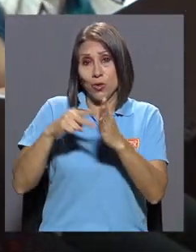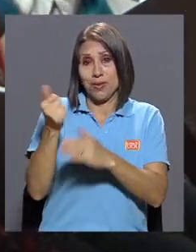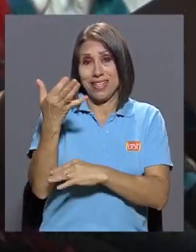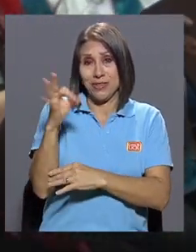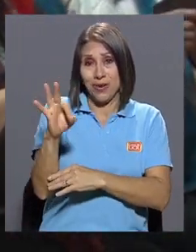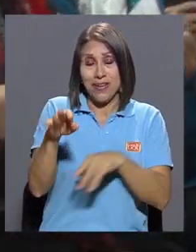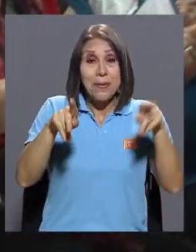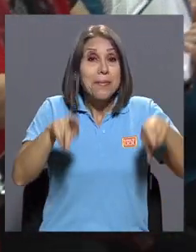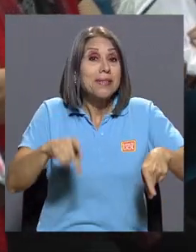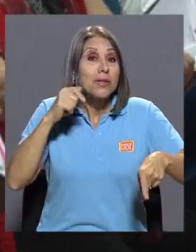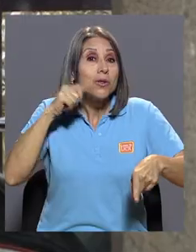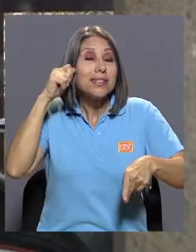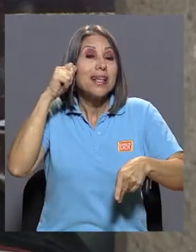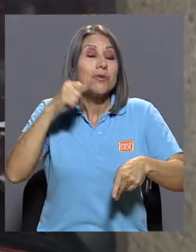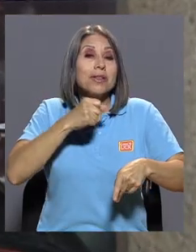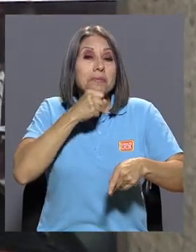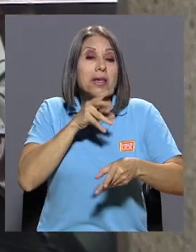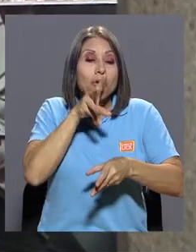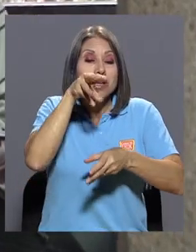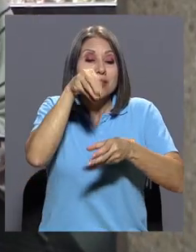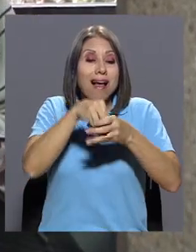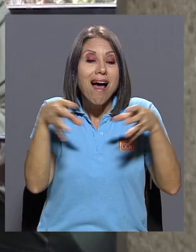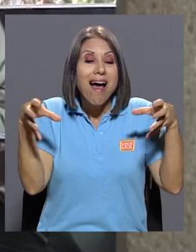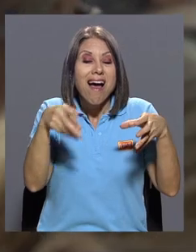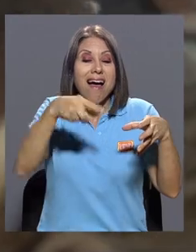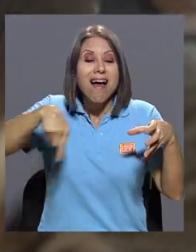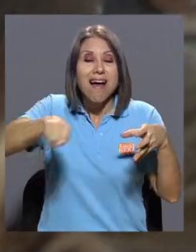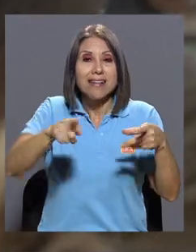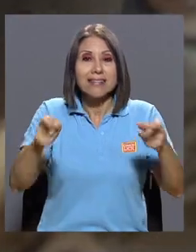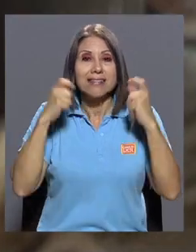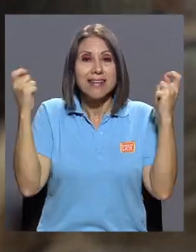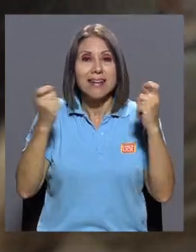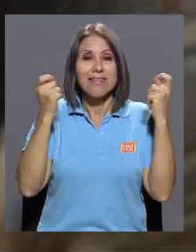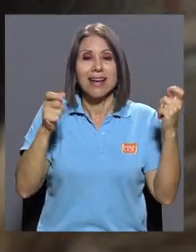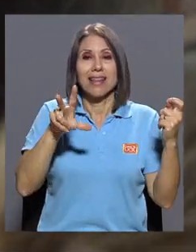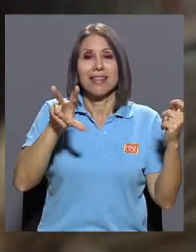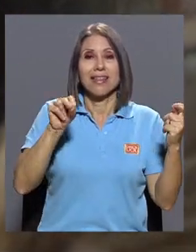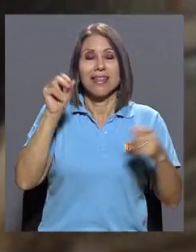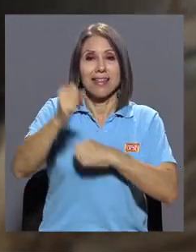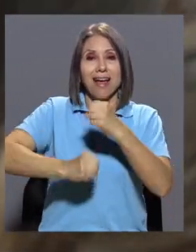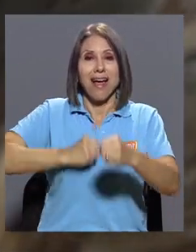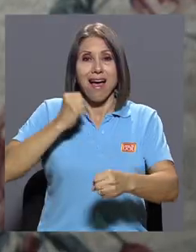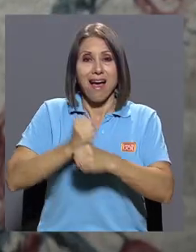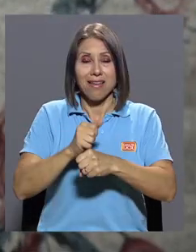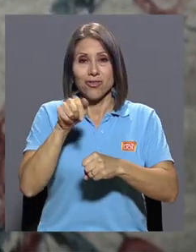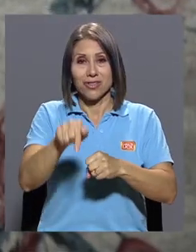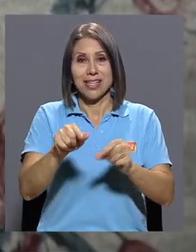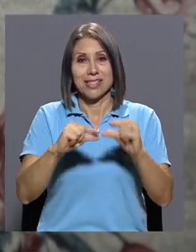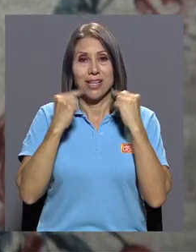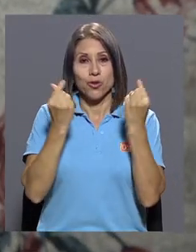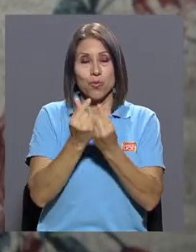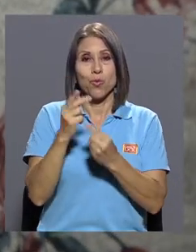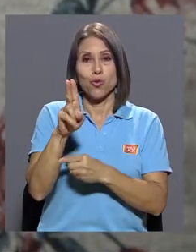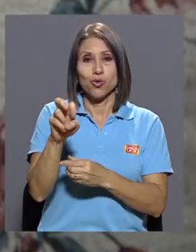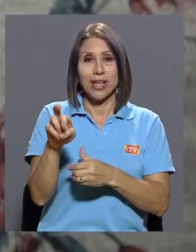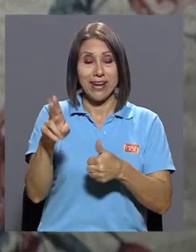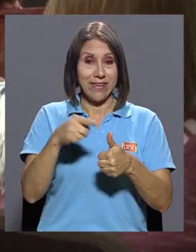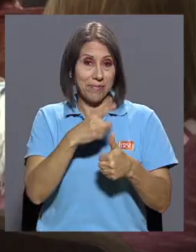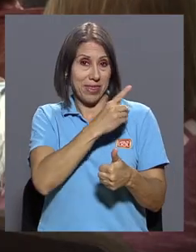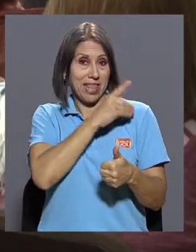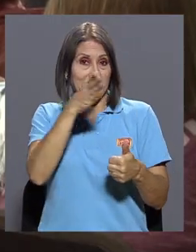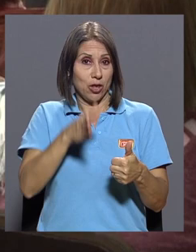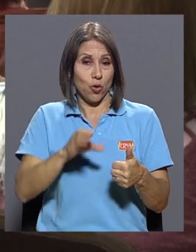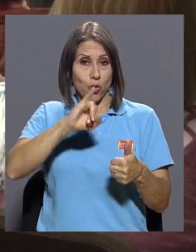2019 los adultos mayores que lo conforman celebran el 30 aniversario de esta agrupación de la UCR. Juan Pablo,